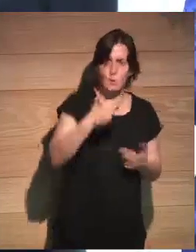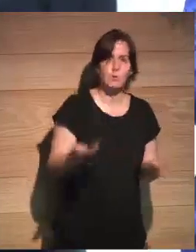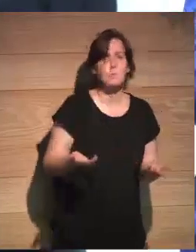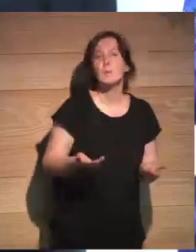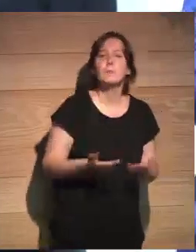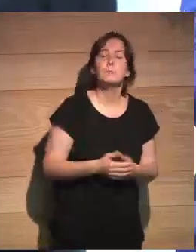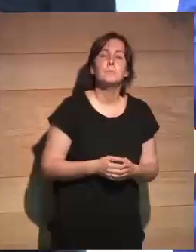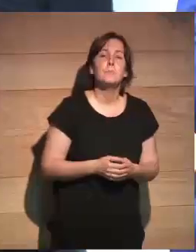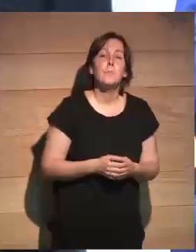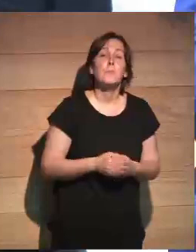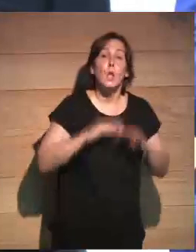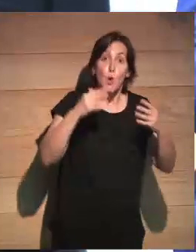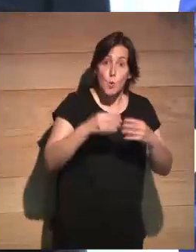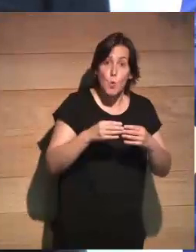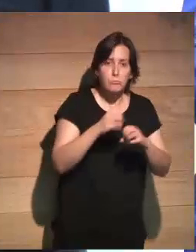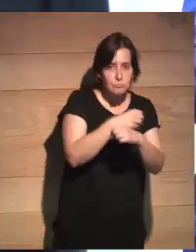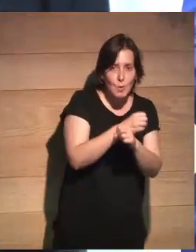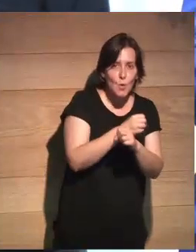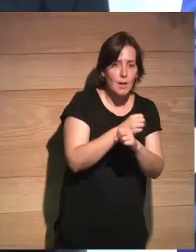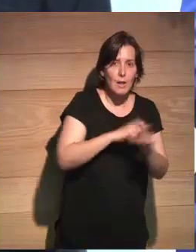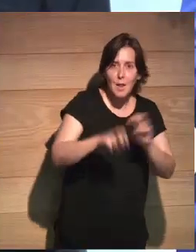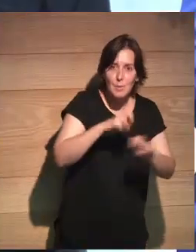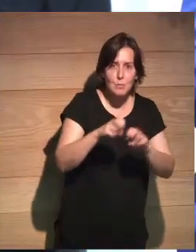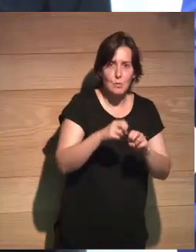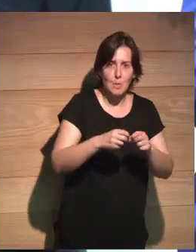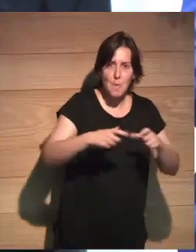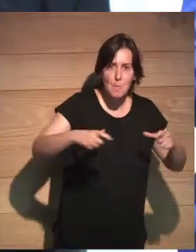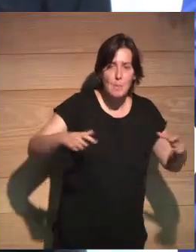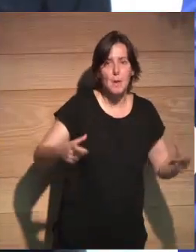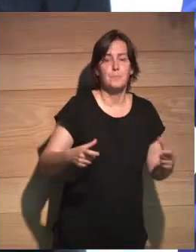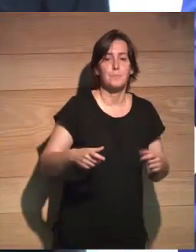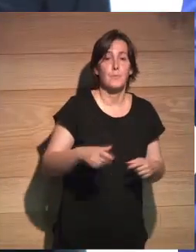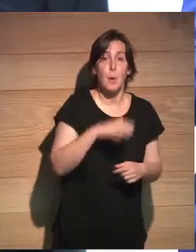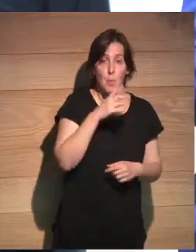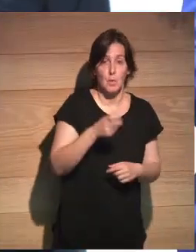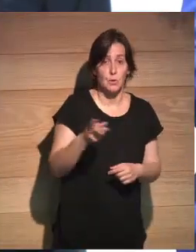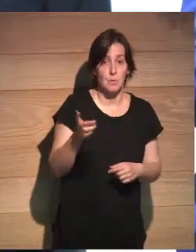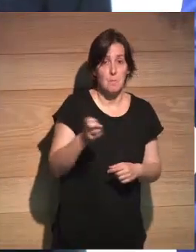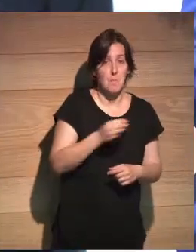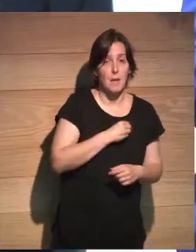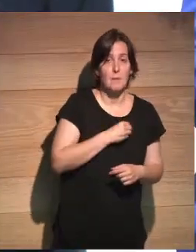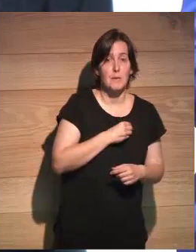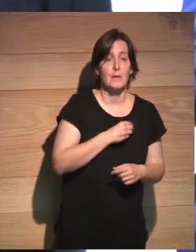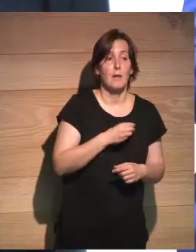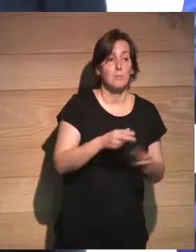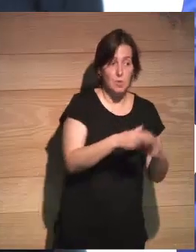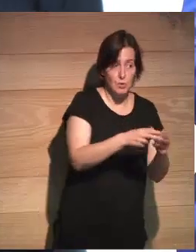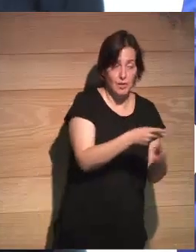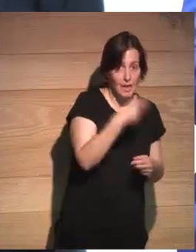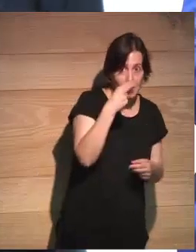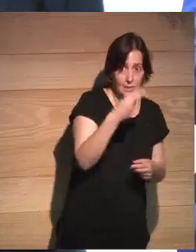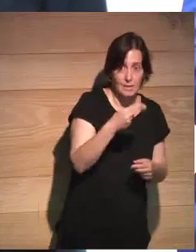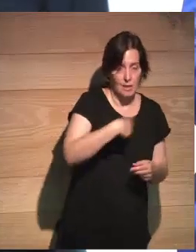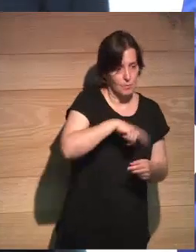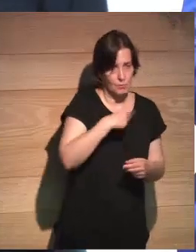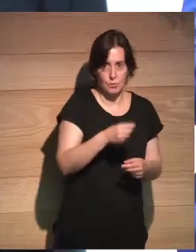petábamos. Yo creo que merece mucho la pena bajar a ese terreno de qué es lo que está reclamando la sociedad. Estoy hablando de calvicie